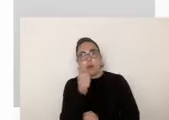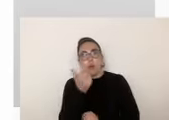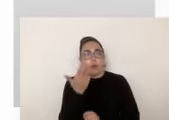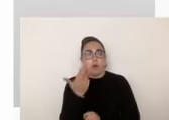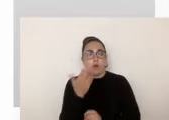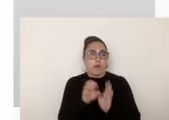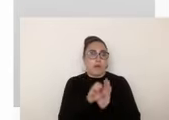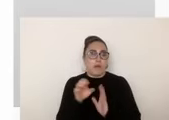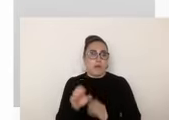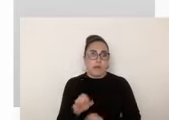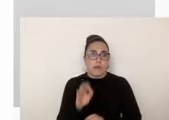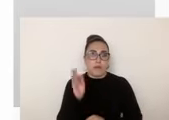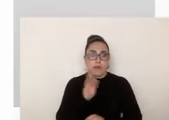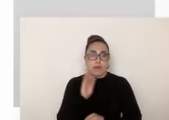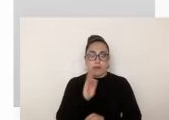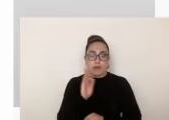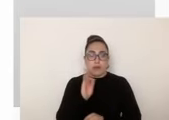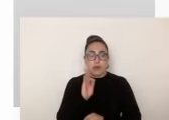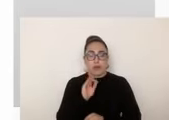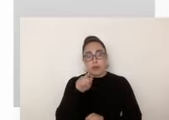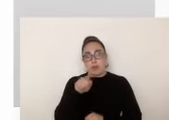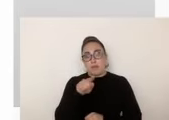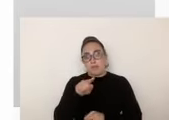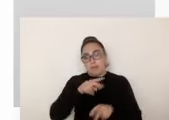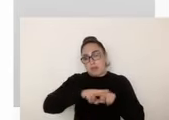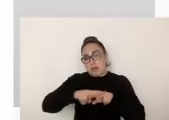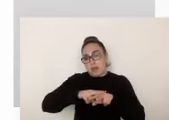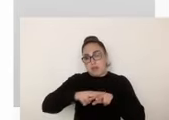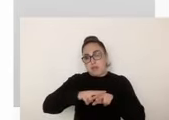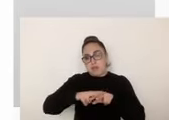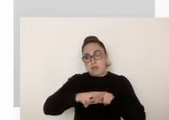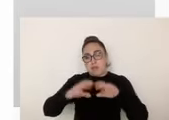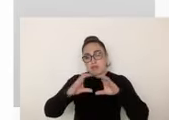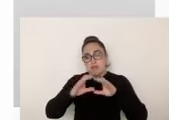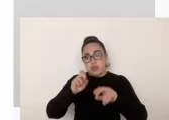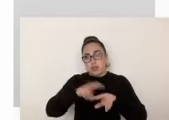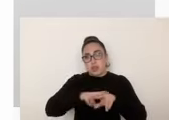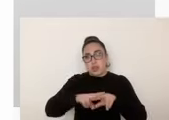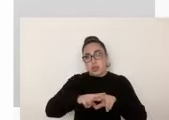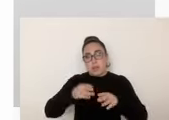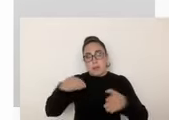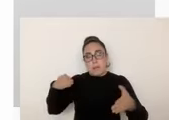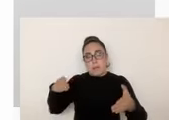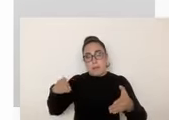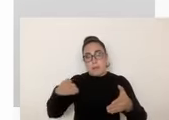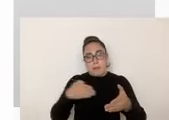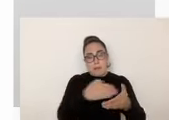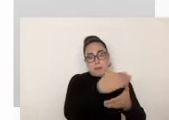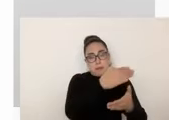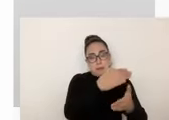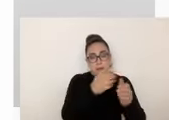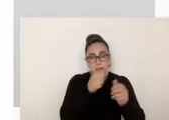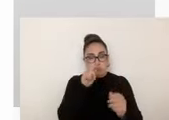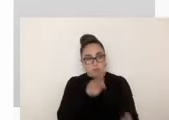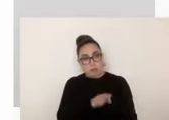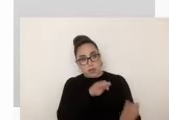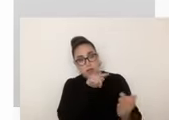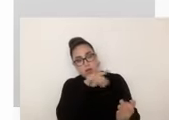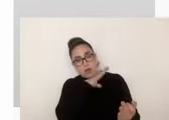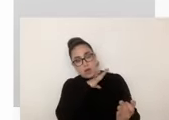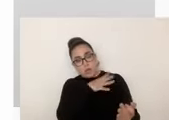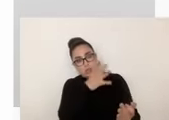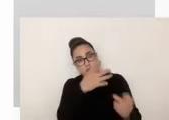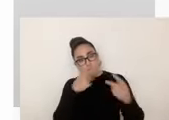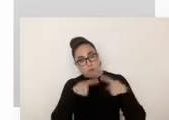moverías un vagón de tren que va hacia 5 personas, lo moverías, ¿no? Me da igual, con una palanca,